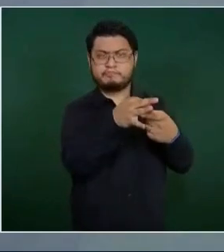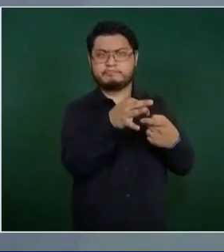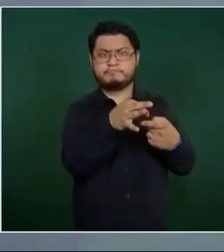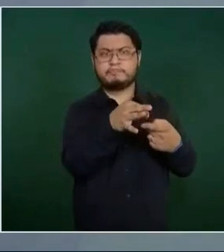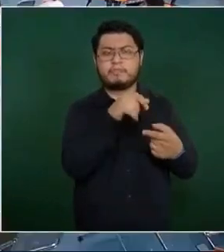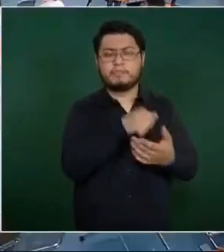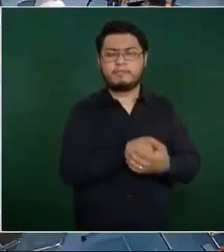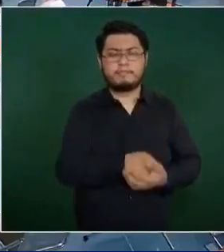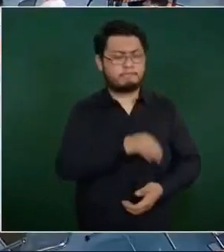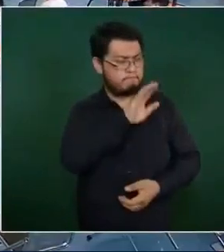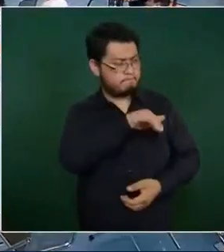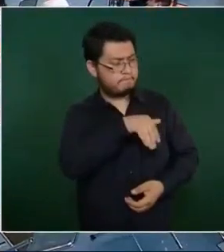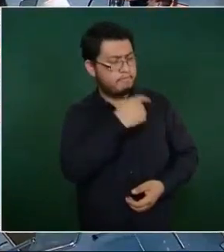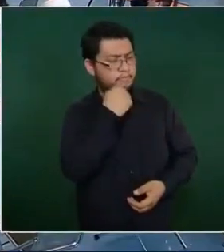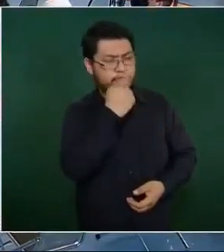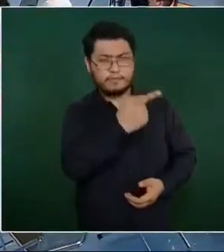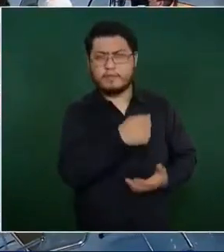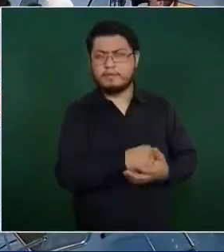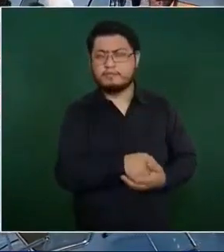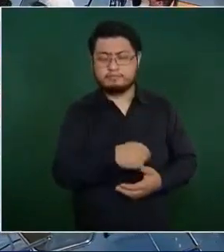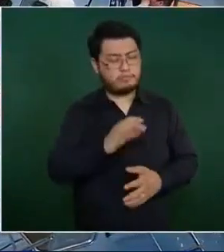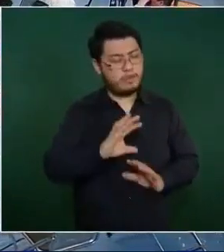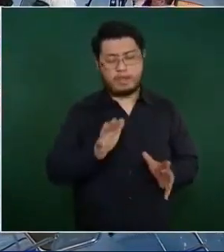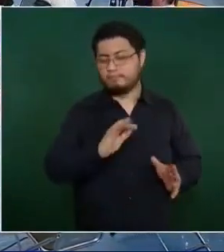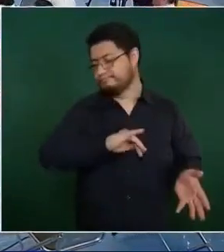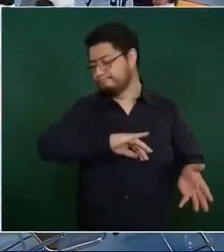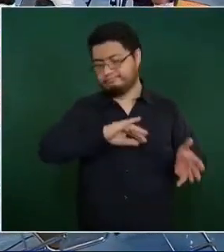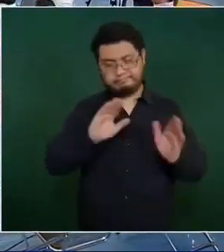también el hijo se llama igual, nada más que ya falleció,